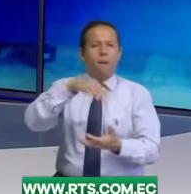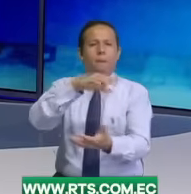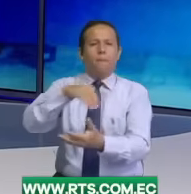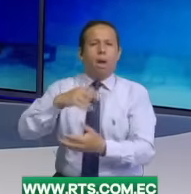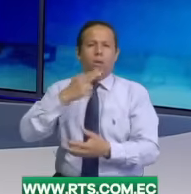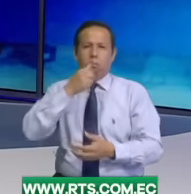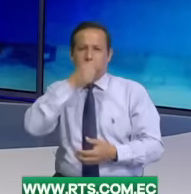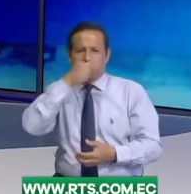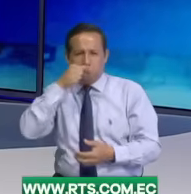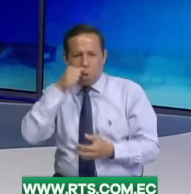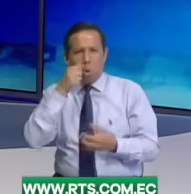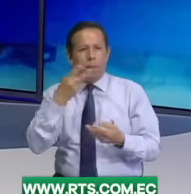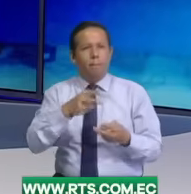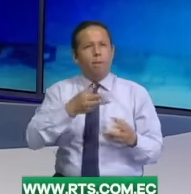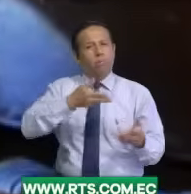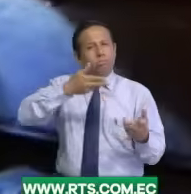armamento.